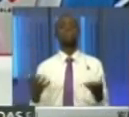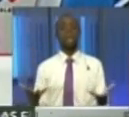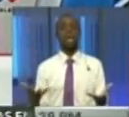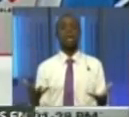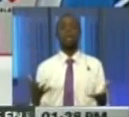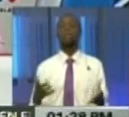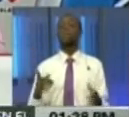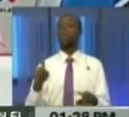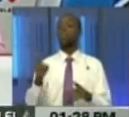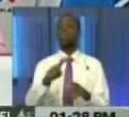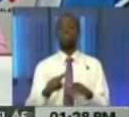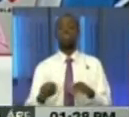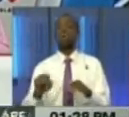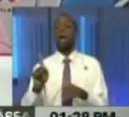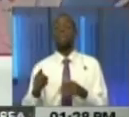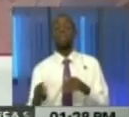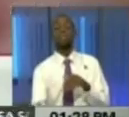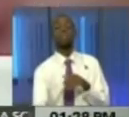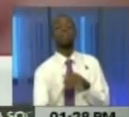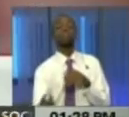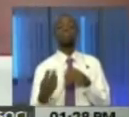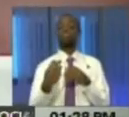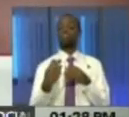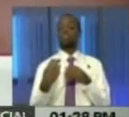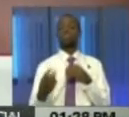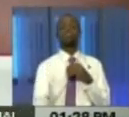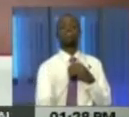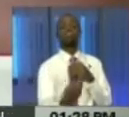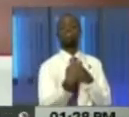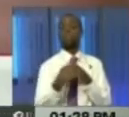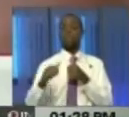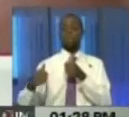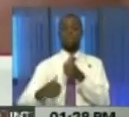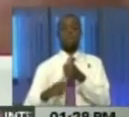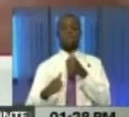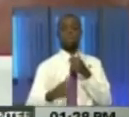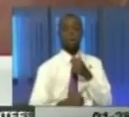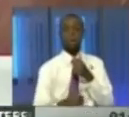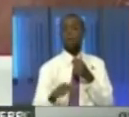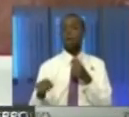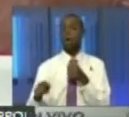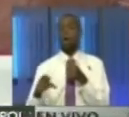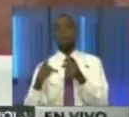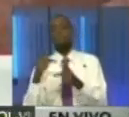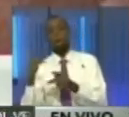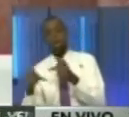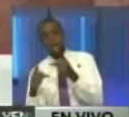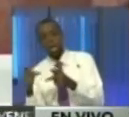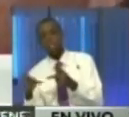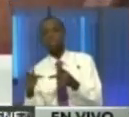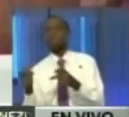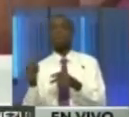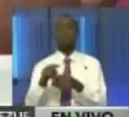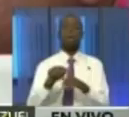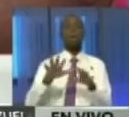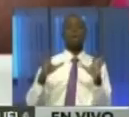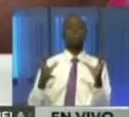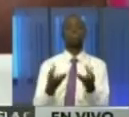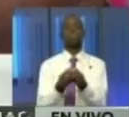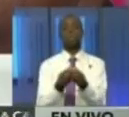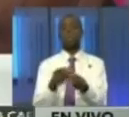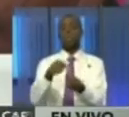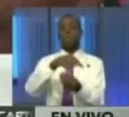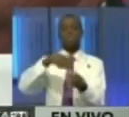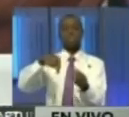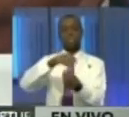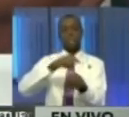que suben en algunas ocasiones de los órganos subordinados, Comisión de Participación Política y Financiamiento, Junta Nacional Electoral y